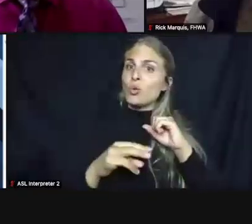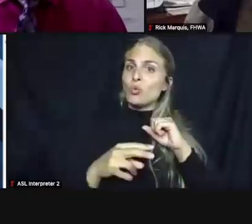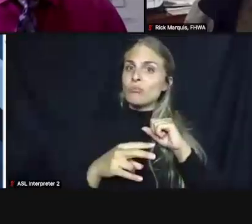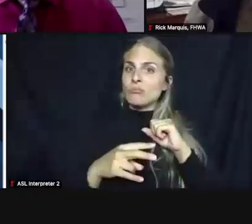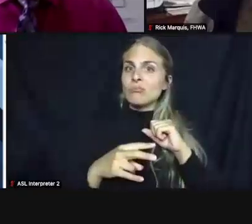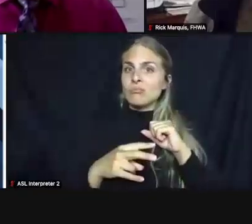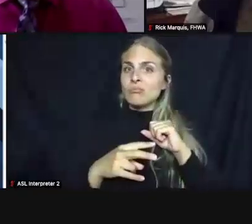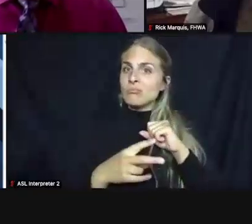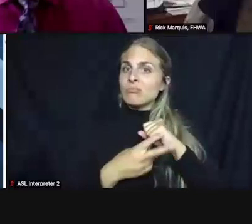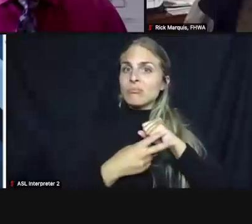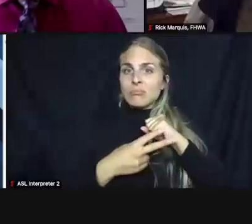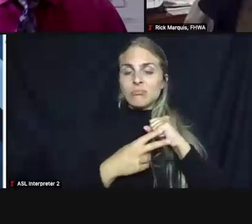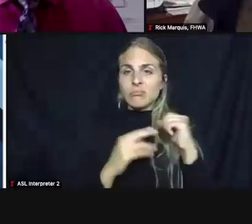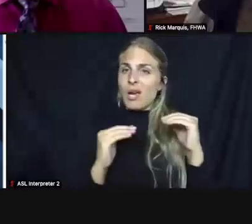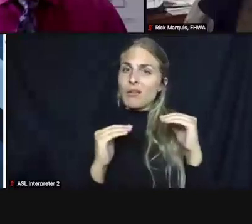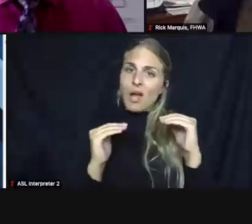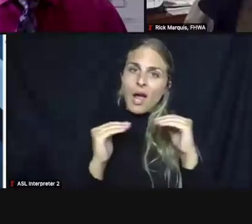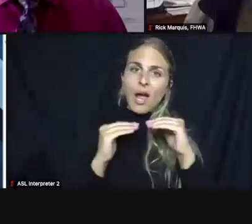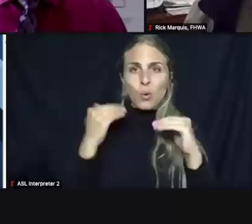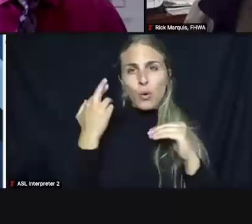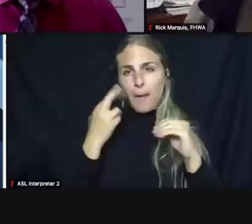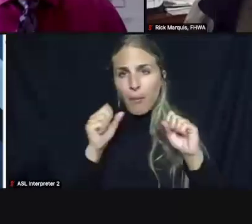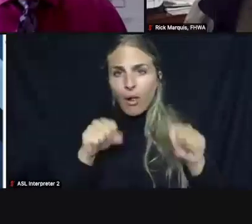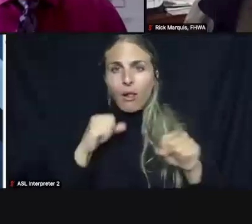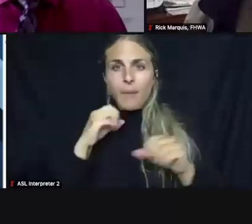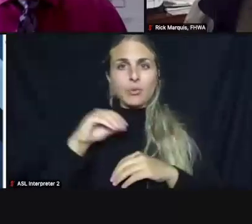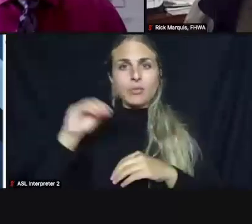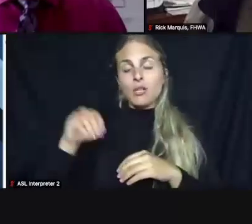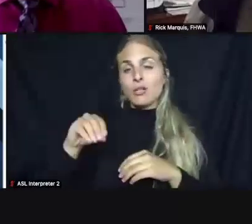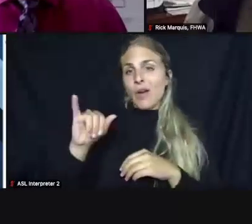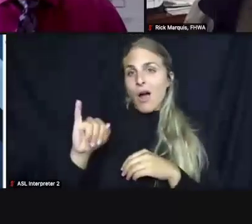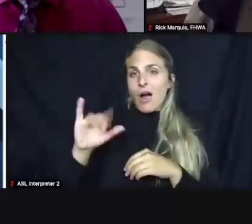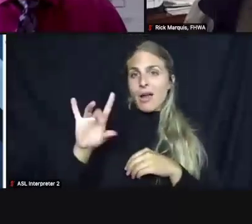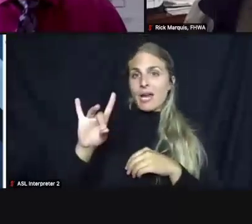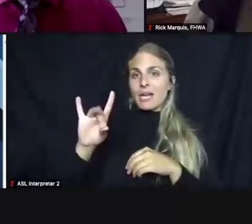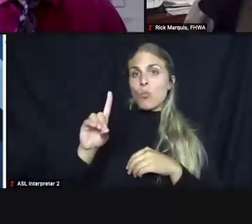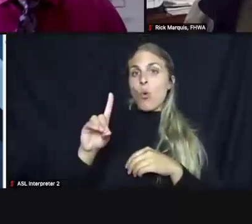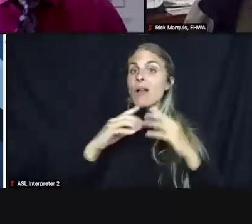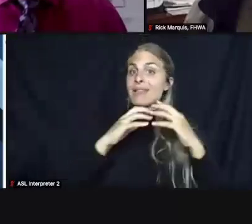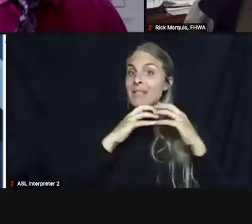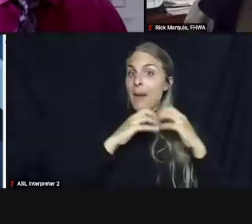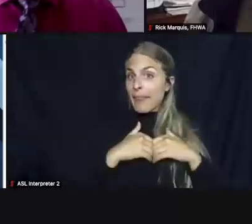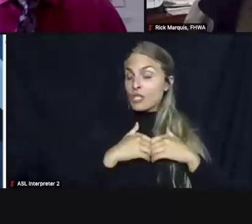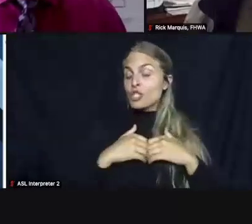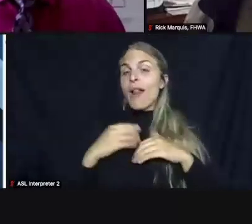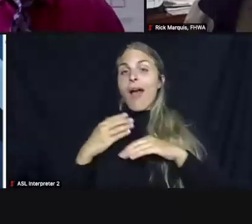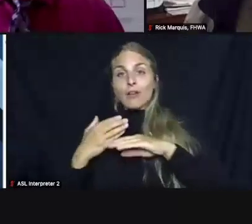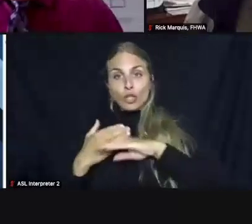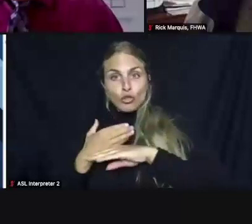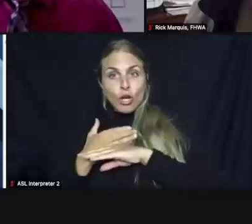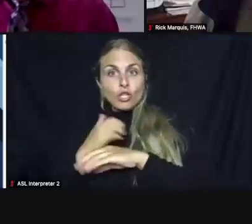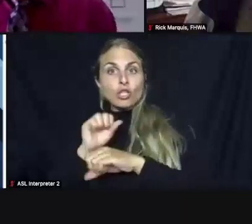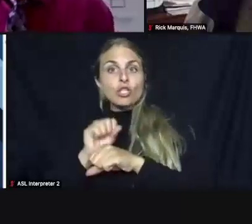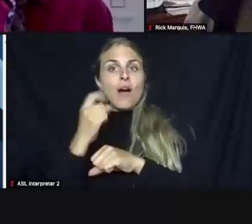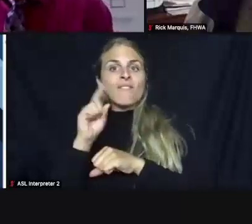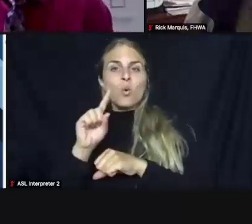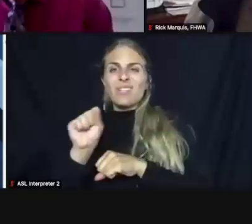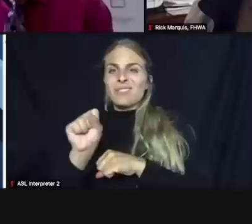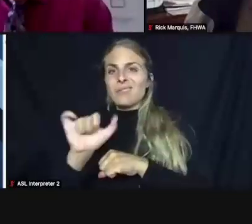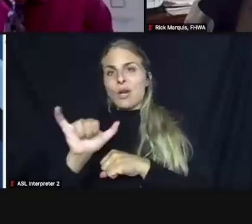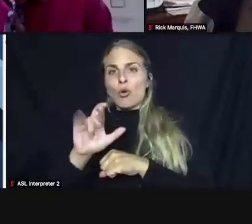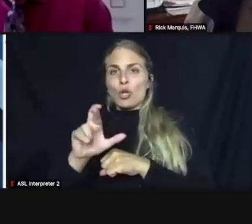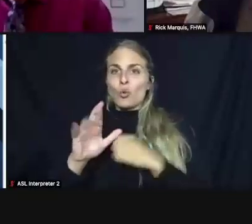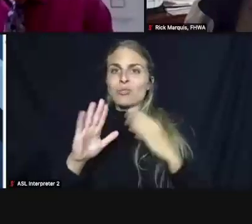que es esencial que reserven un porcentaje de la demolición y